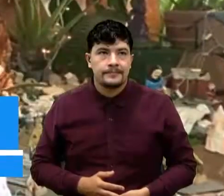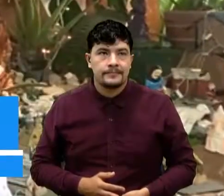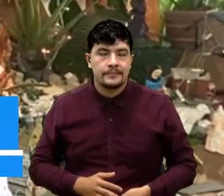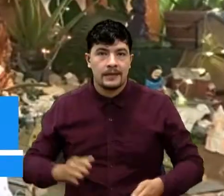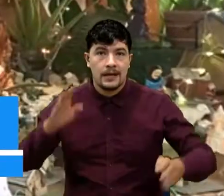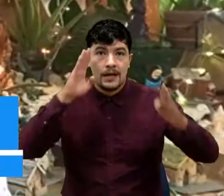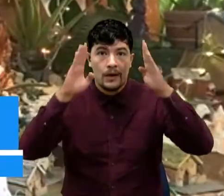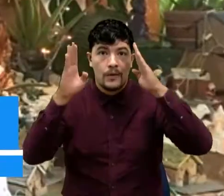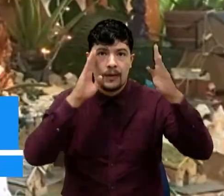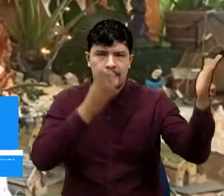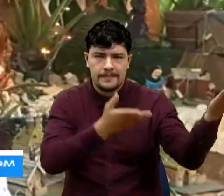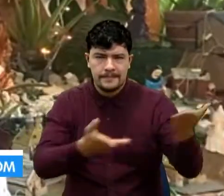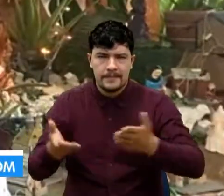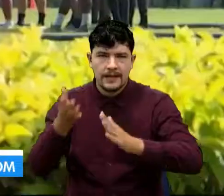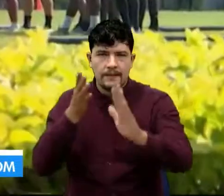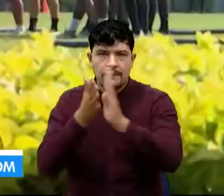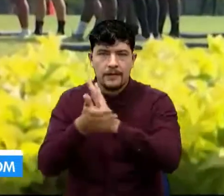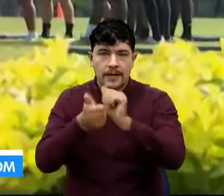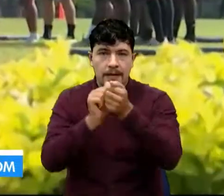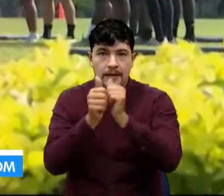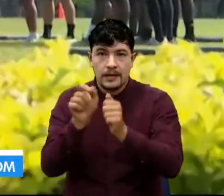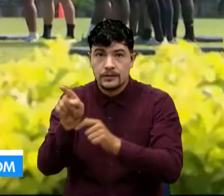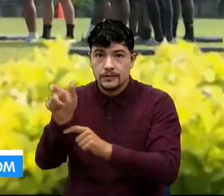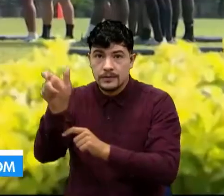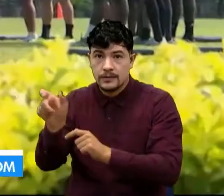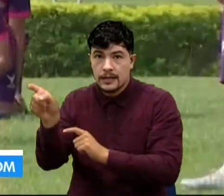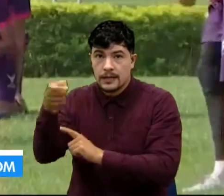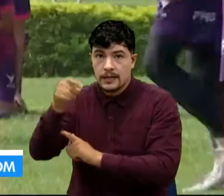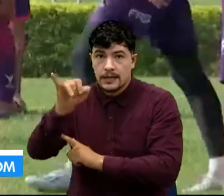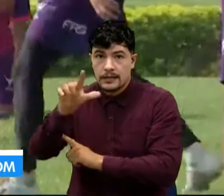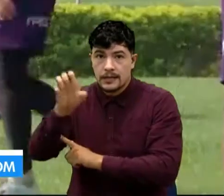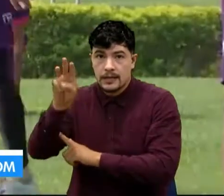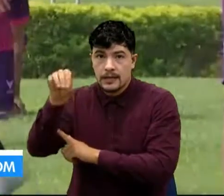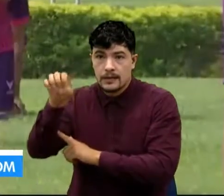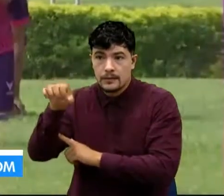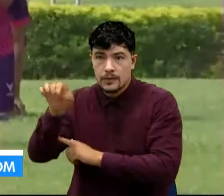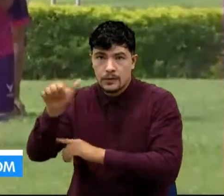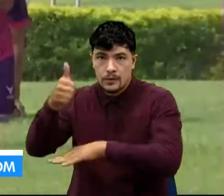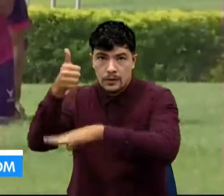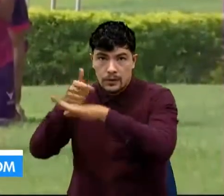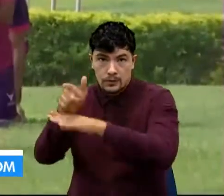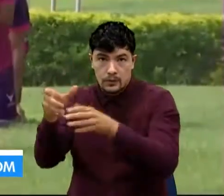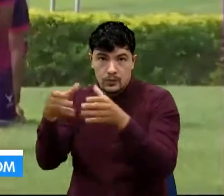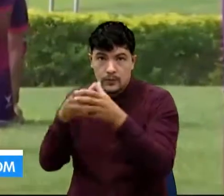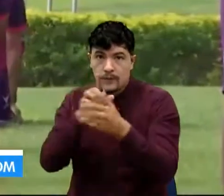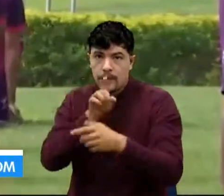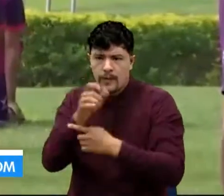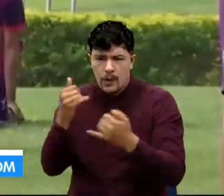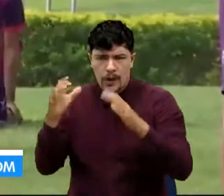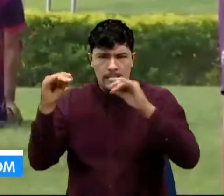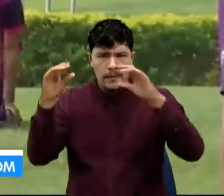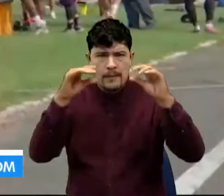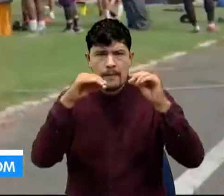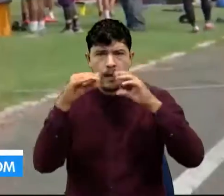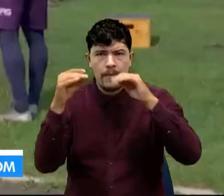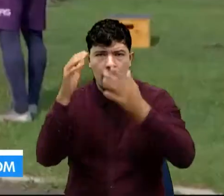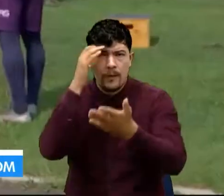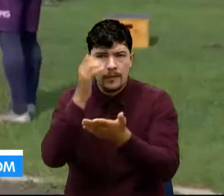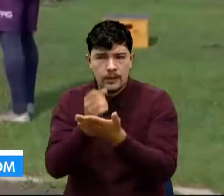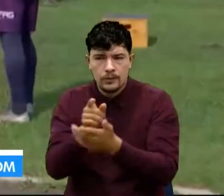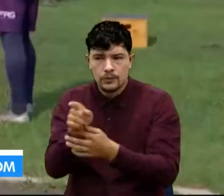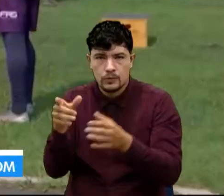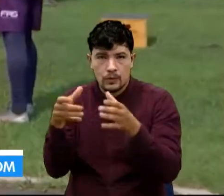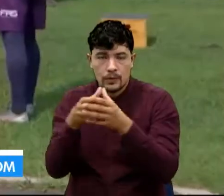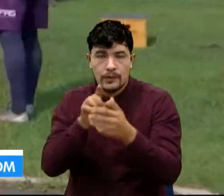Bienvenidos, es hora de los deportes. Guillermo Sanguinetti, técnico de Atlético Bucaramanga, habló hoy de la actualidad del